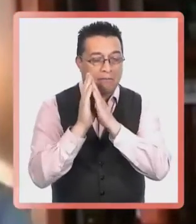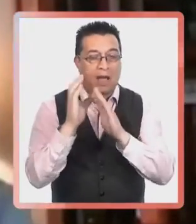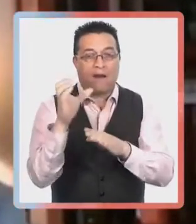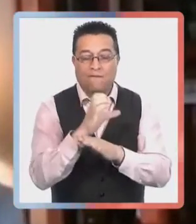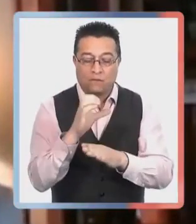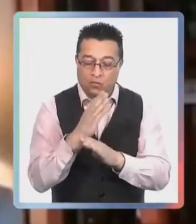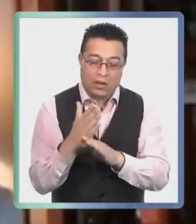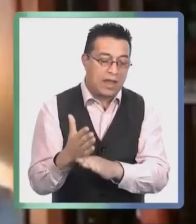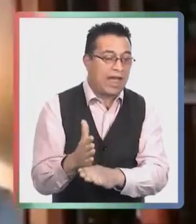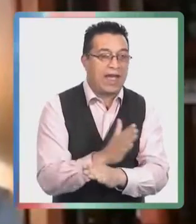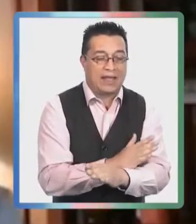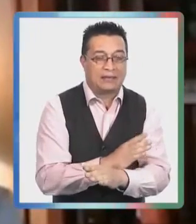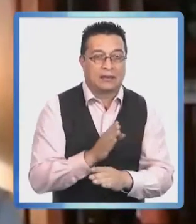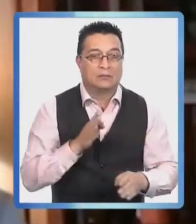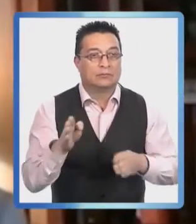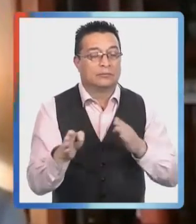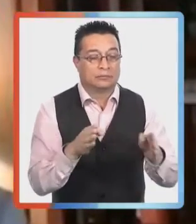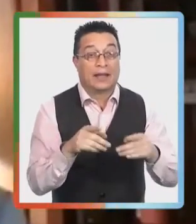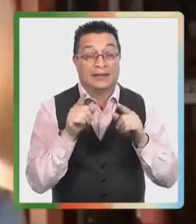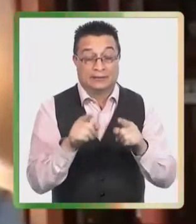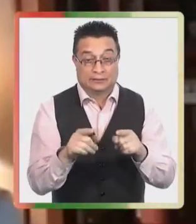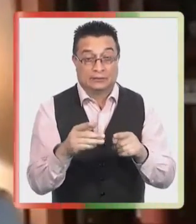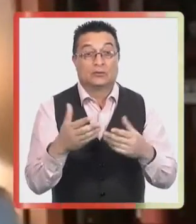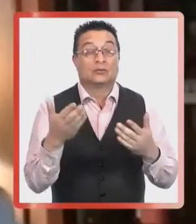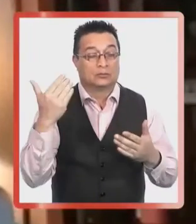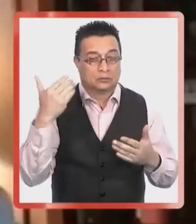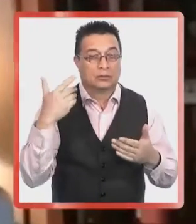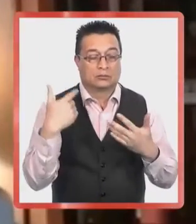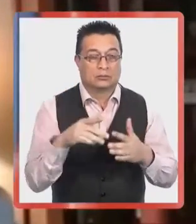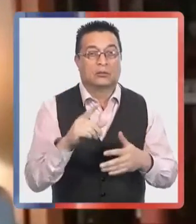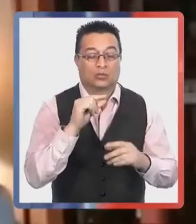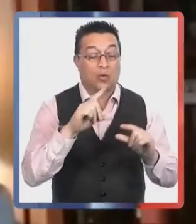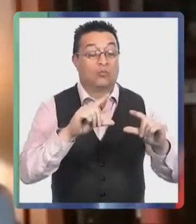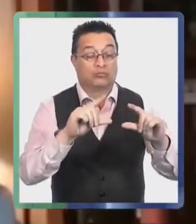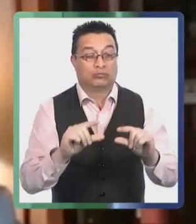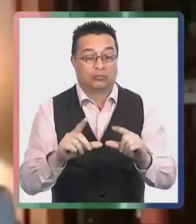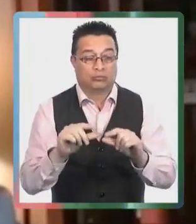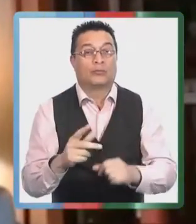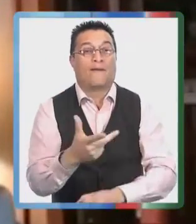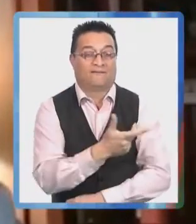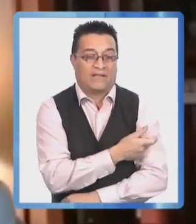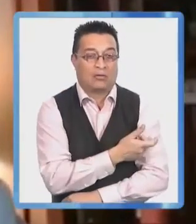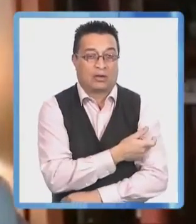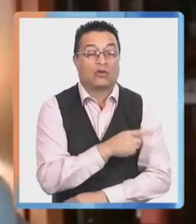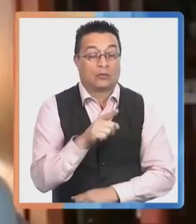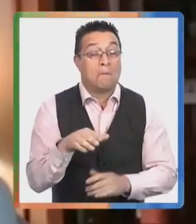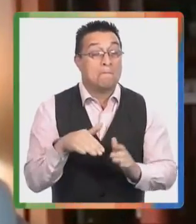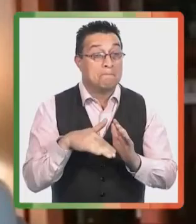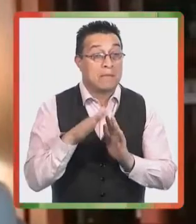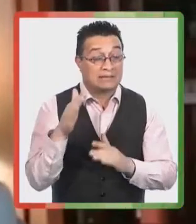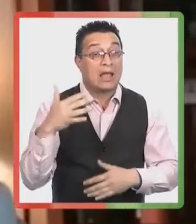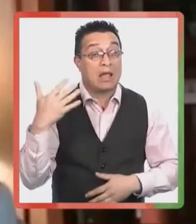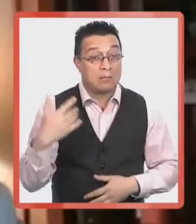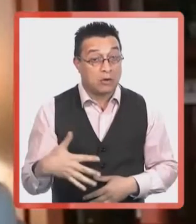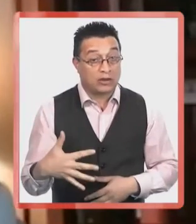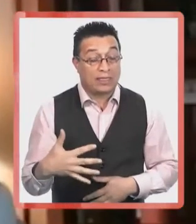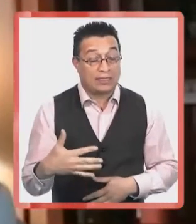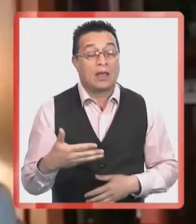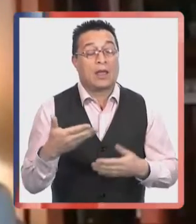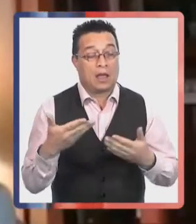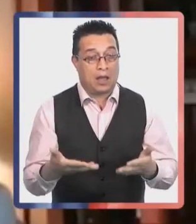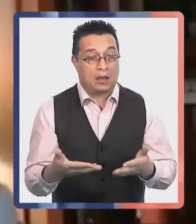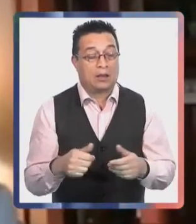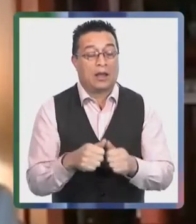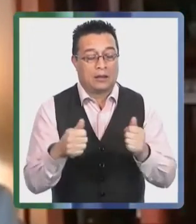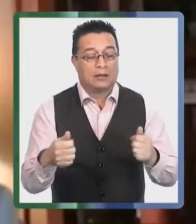a buscar con anticipación. En esa época teníamos una tasa baja de vacunación. Yo creo que lo más importante,